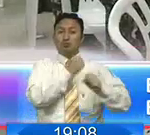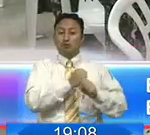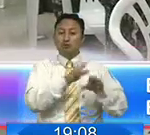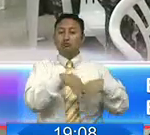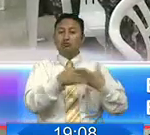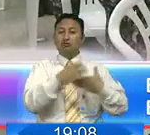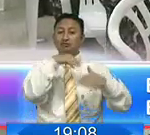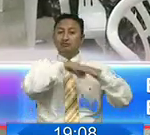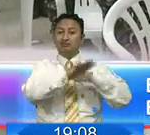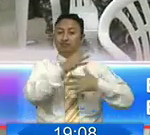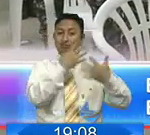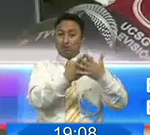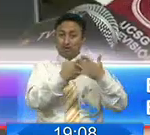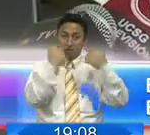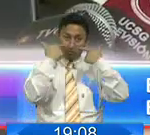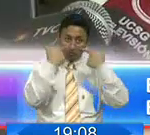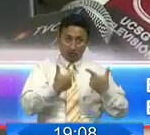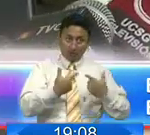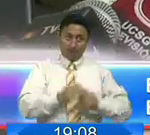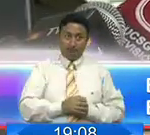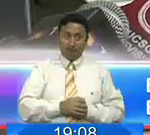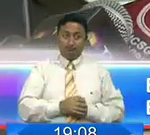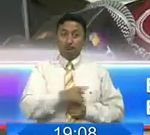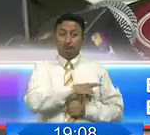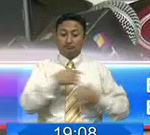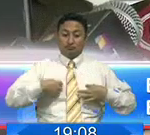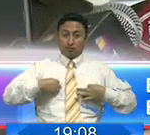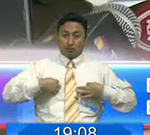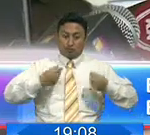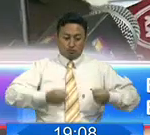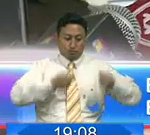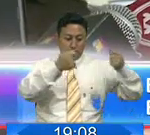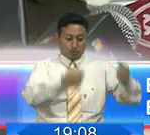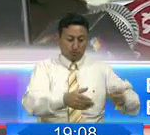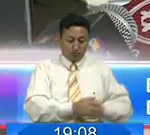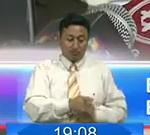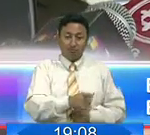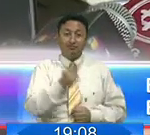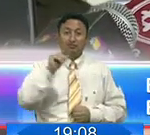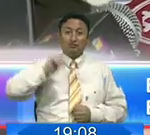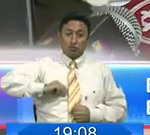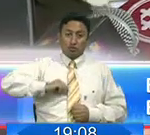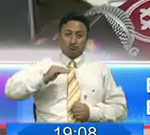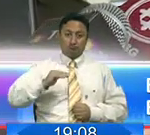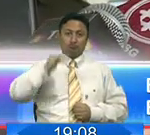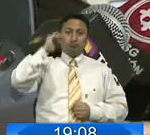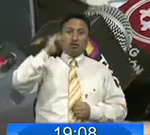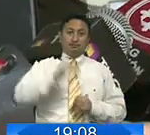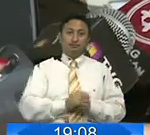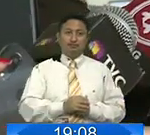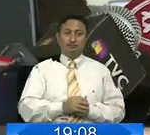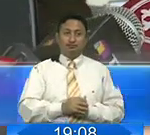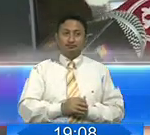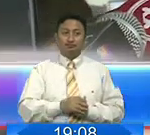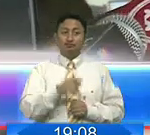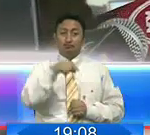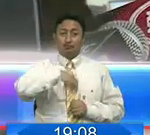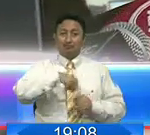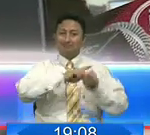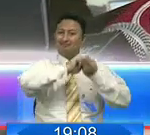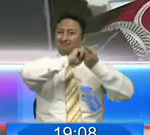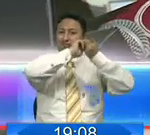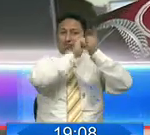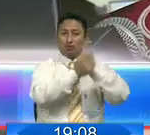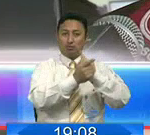dentro de los centros carcelarios. Se les está dando uniformes, se ha mejorado su escala salarial y sobre todo dándole un giro a